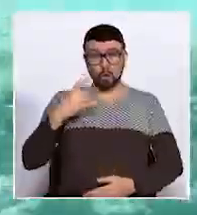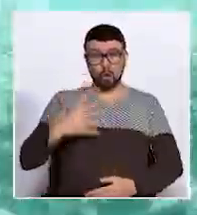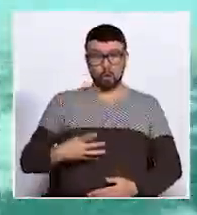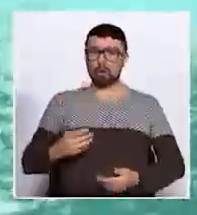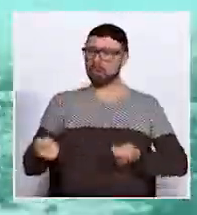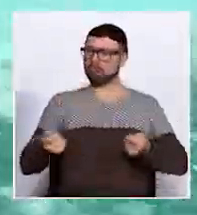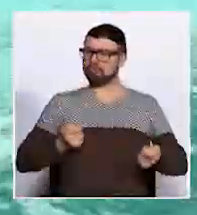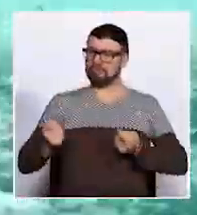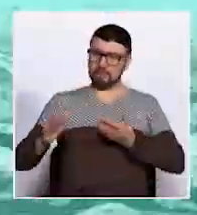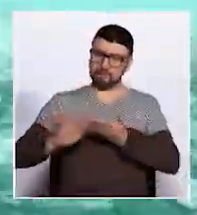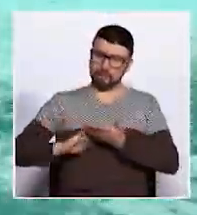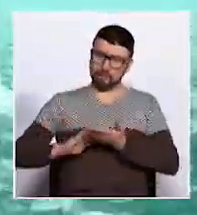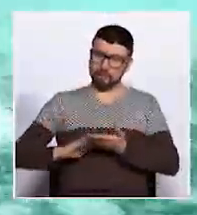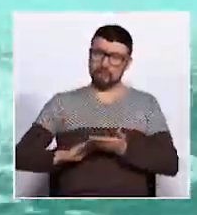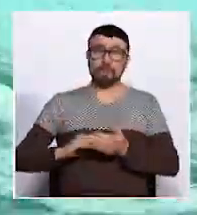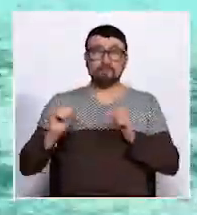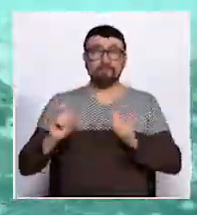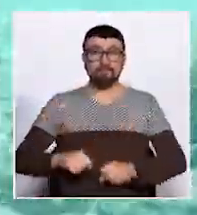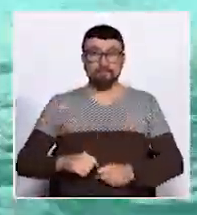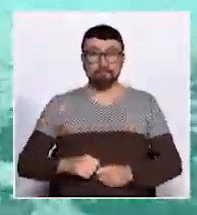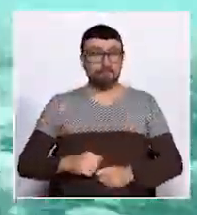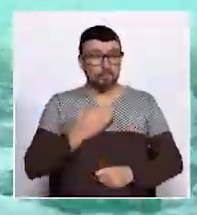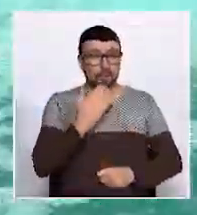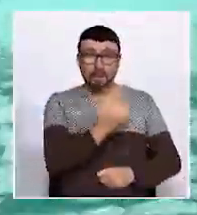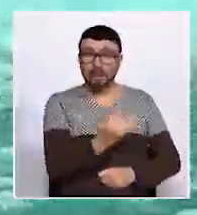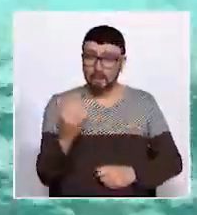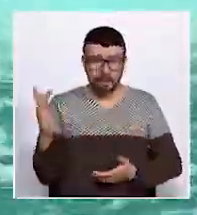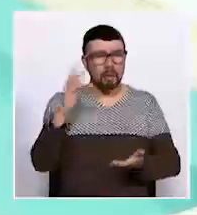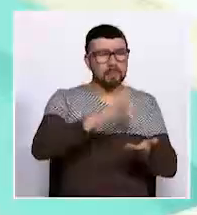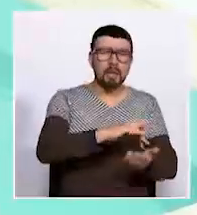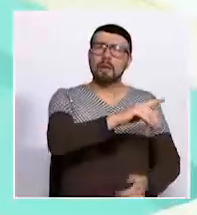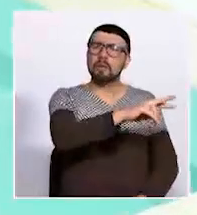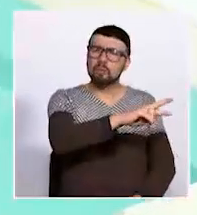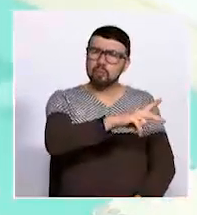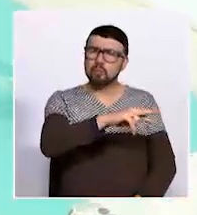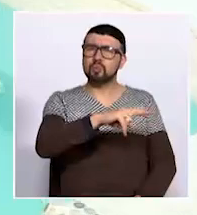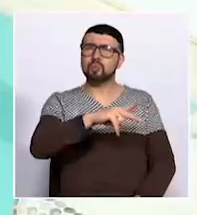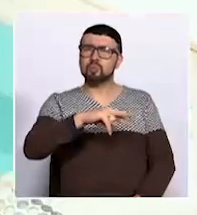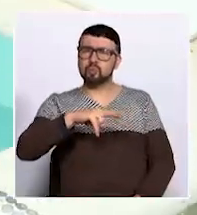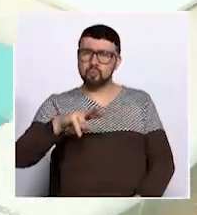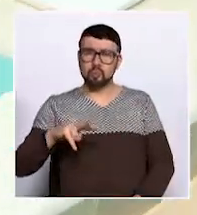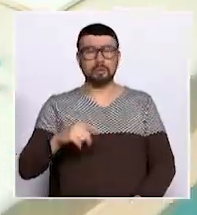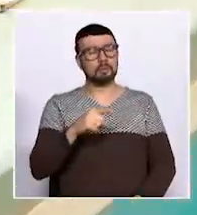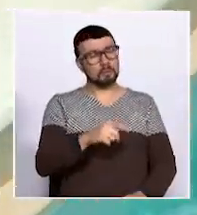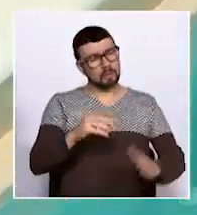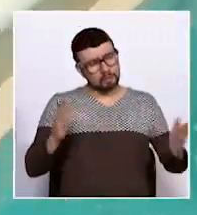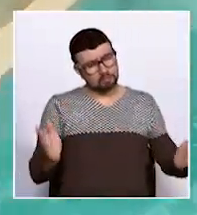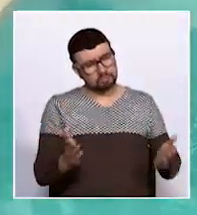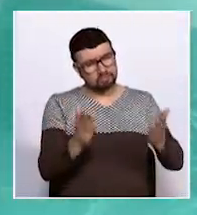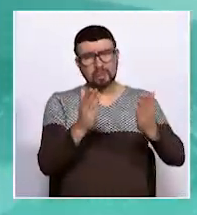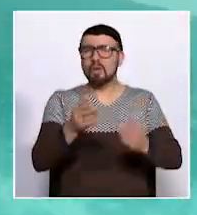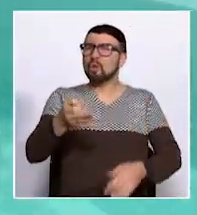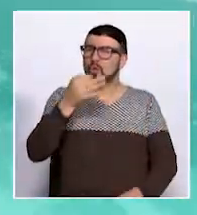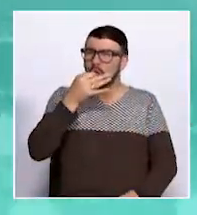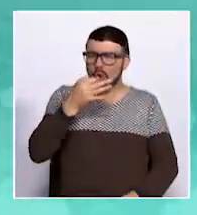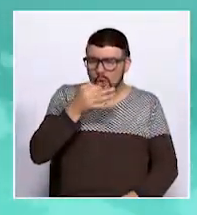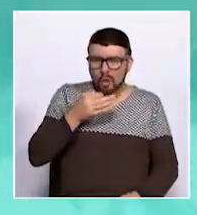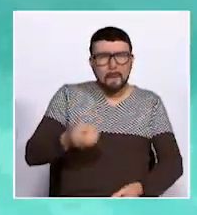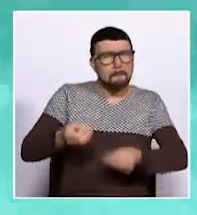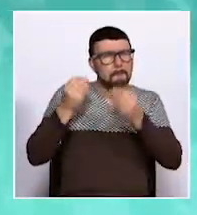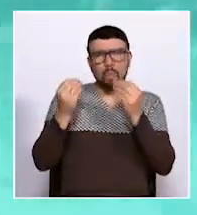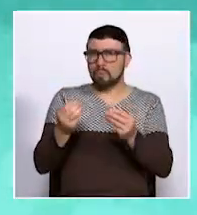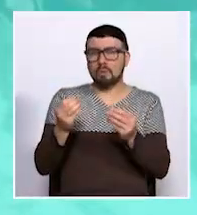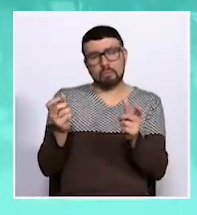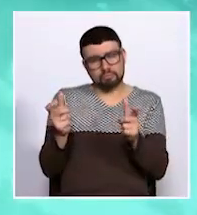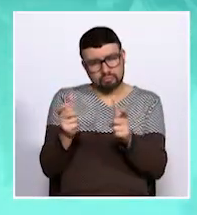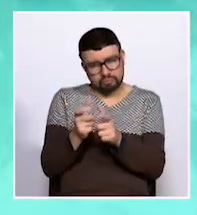que buscamos es que las personas disminuyan y, si es posible, dejen de tomar tantas pastillas para el dolor. Es que para